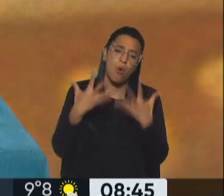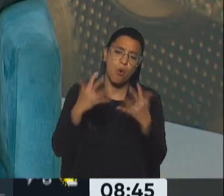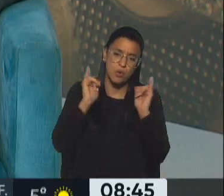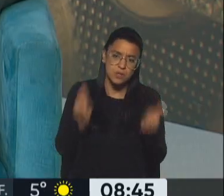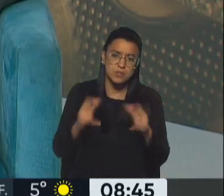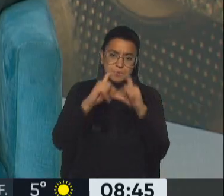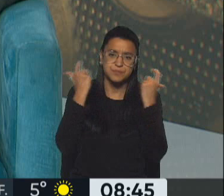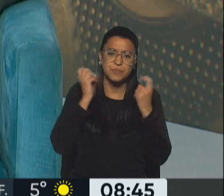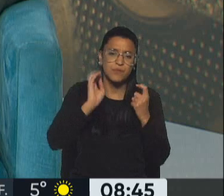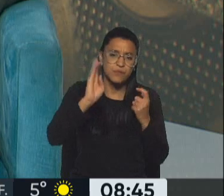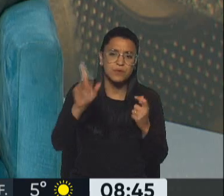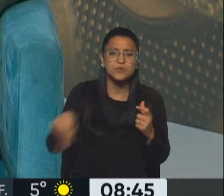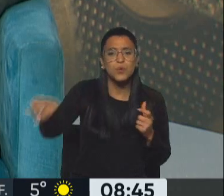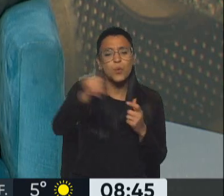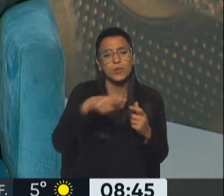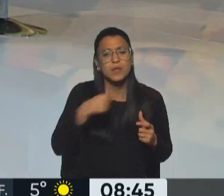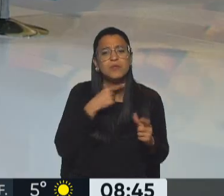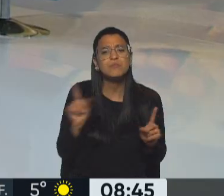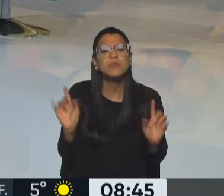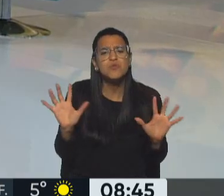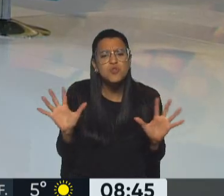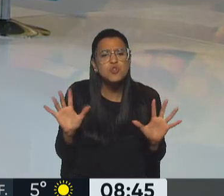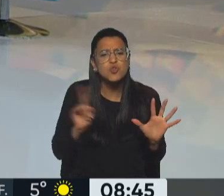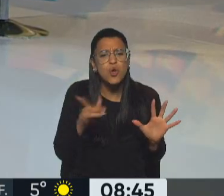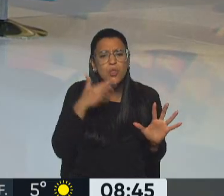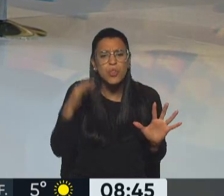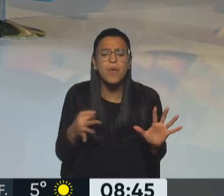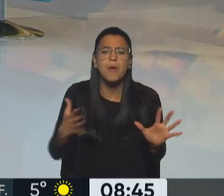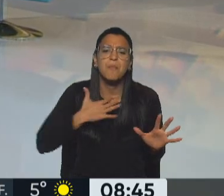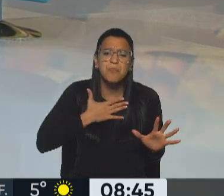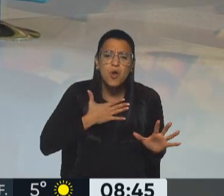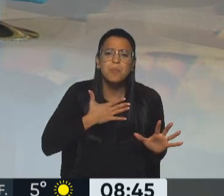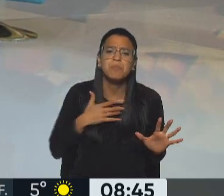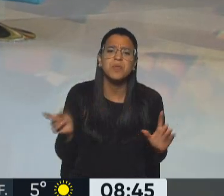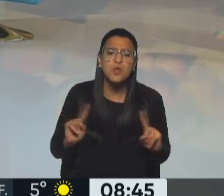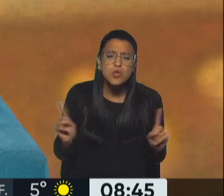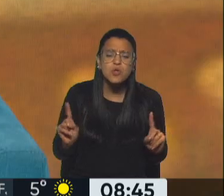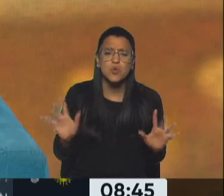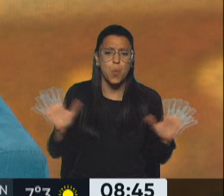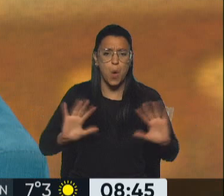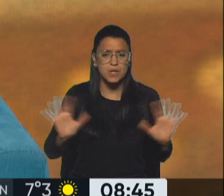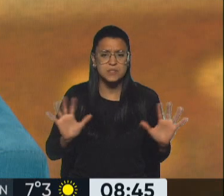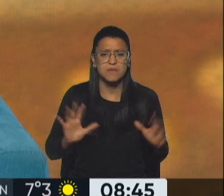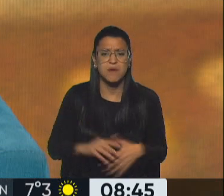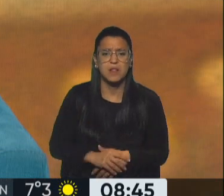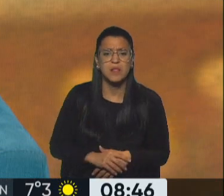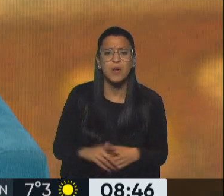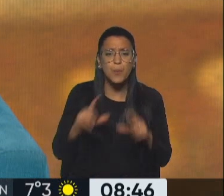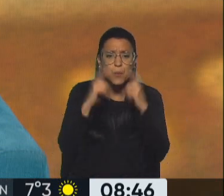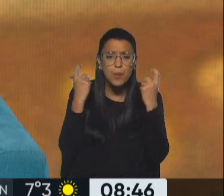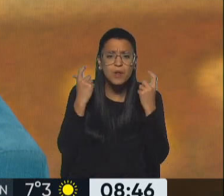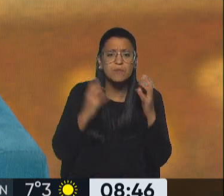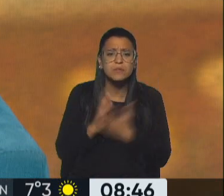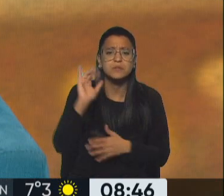Y barbijo forever, ¿no? Si fuera por ustedes, ¿no? No, la verdad que por mí no hace falta barbijo